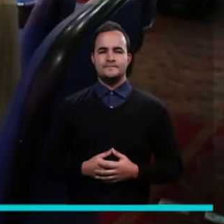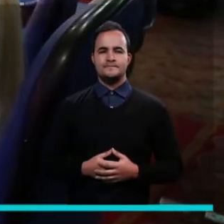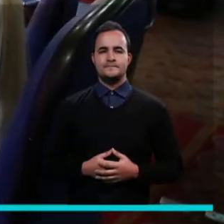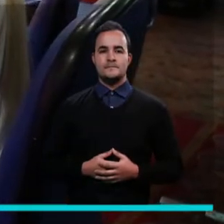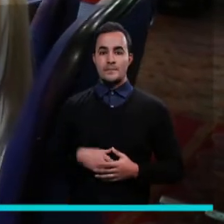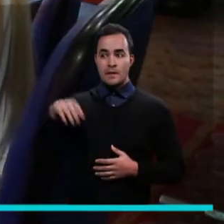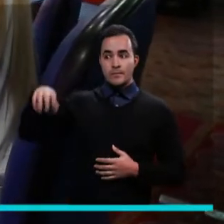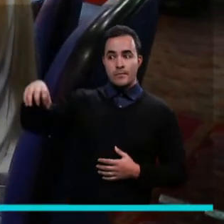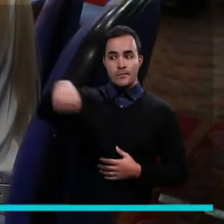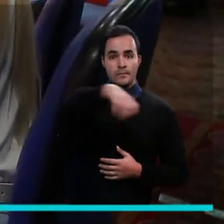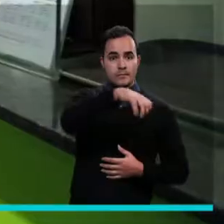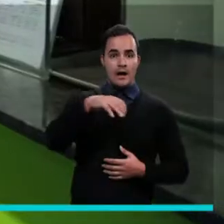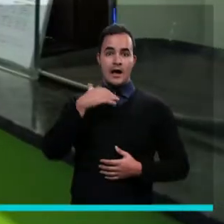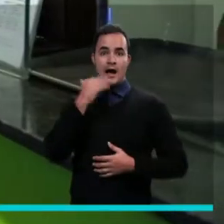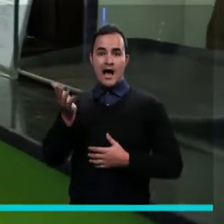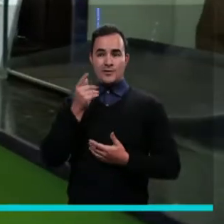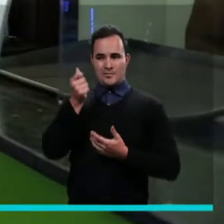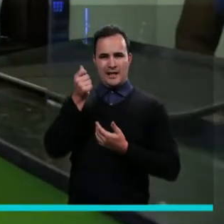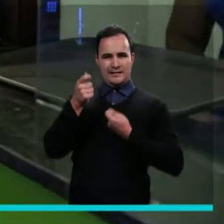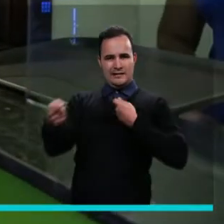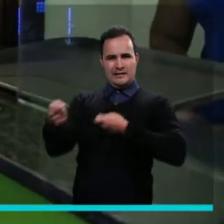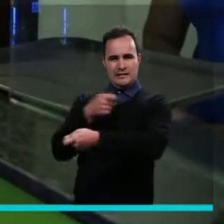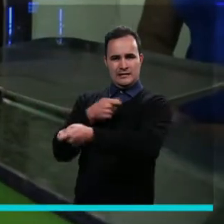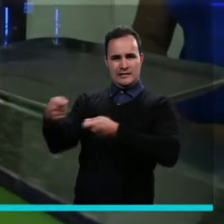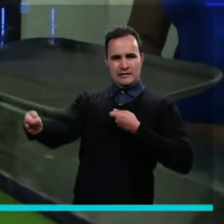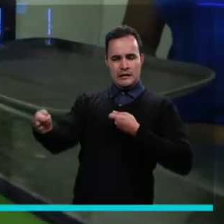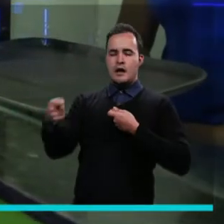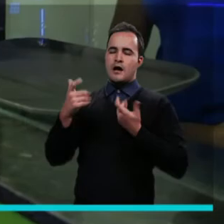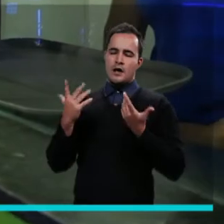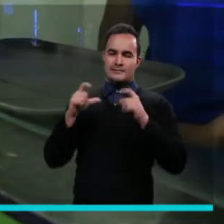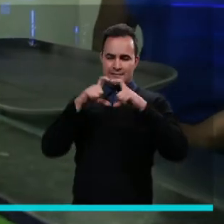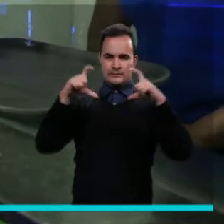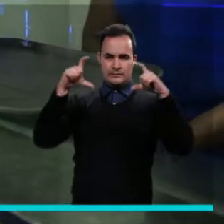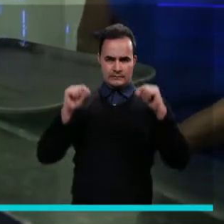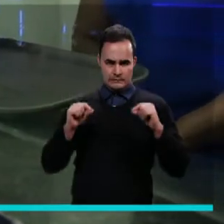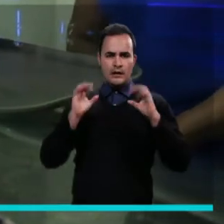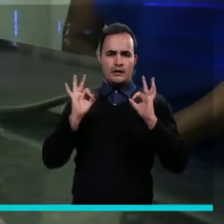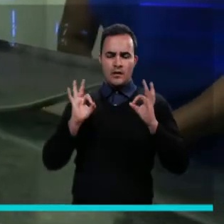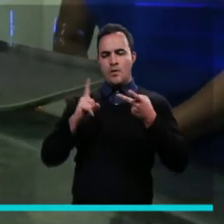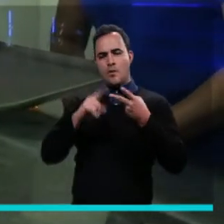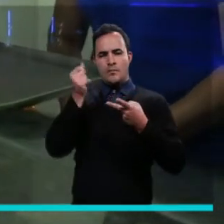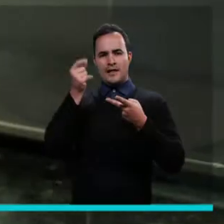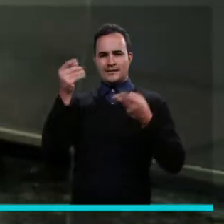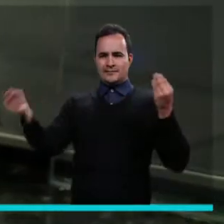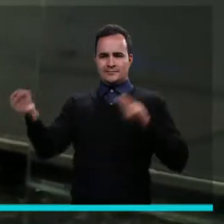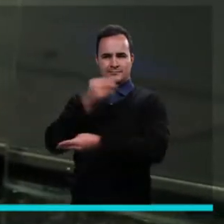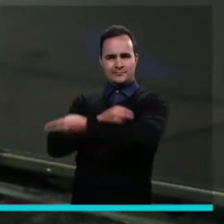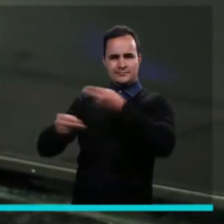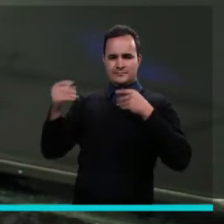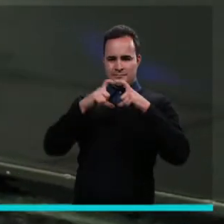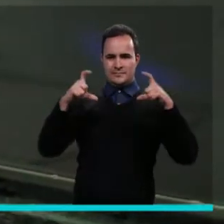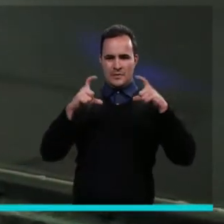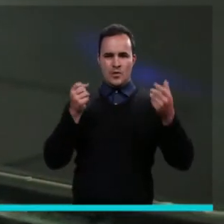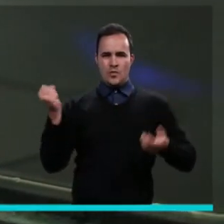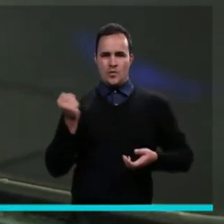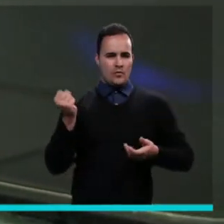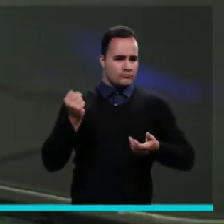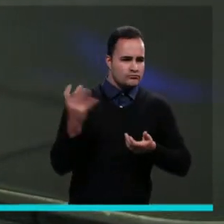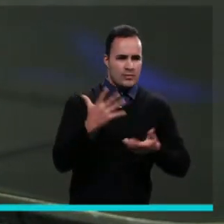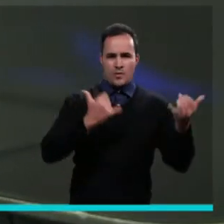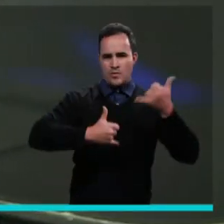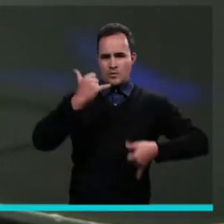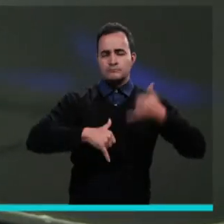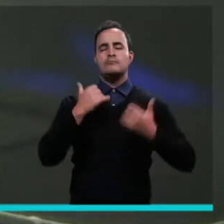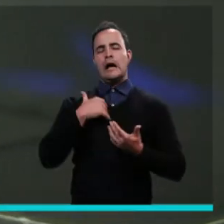Si en estos establecimientos hay un pago por tarjeta o el dinero para un cambio o cash. Esto es